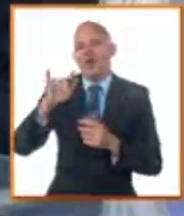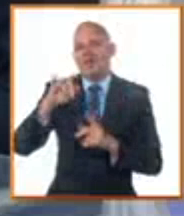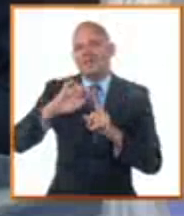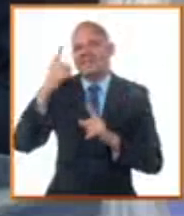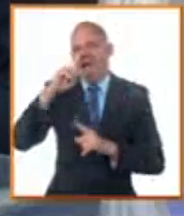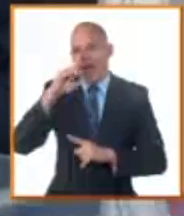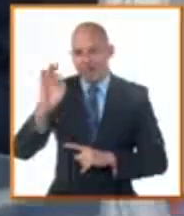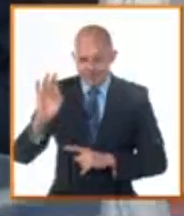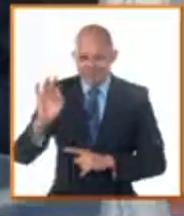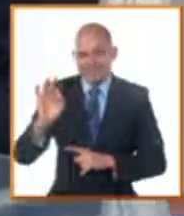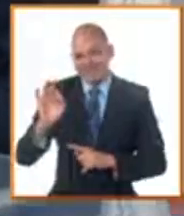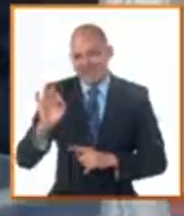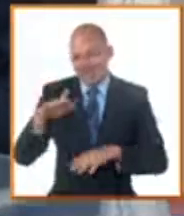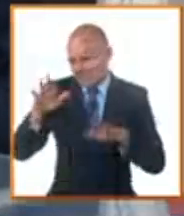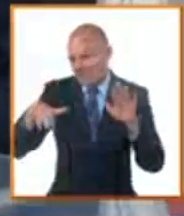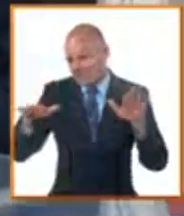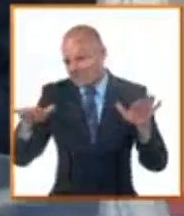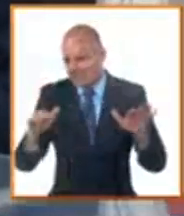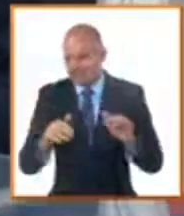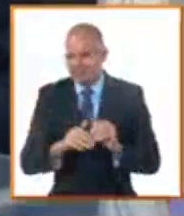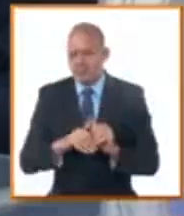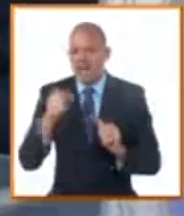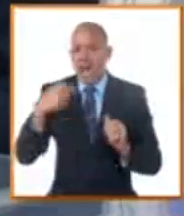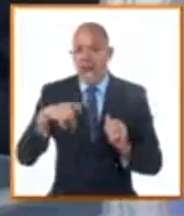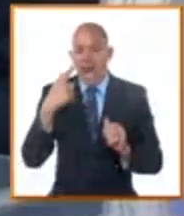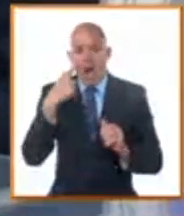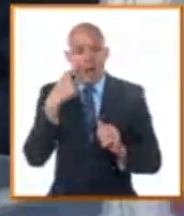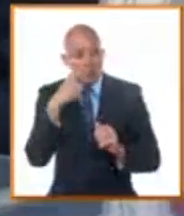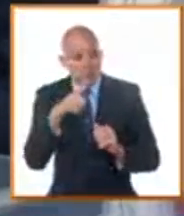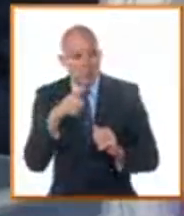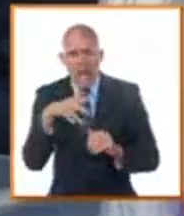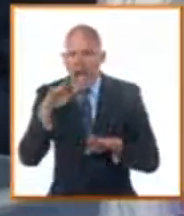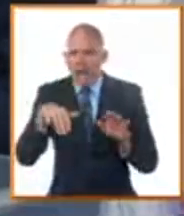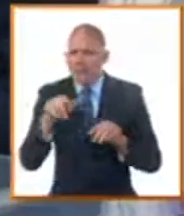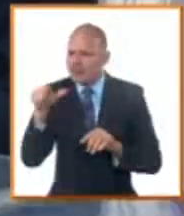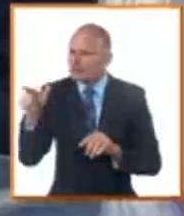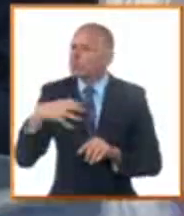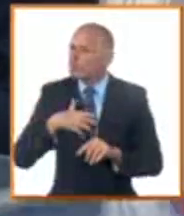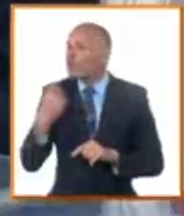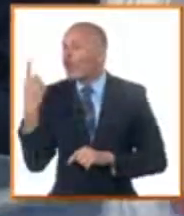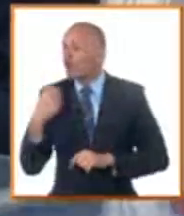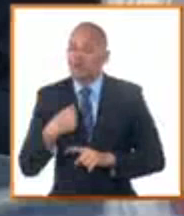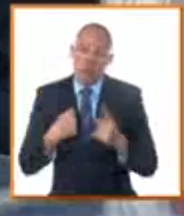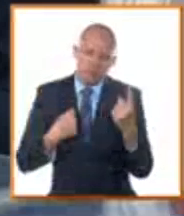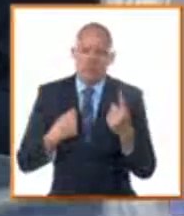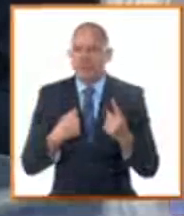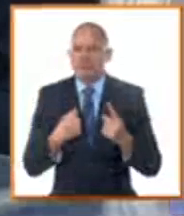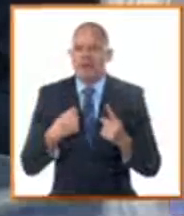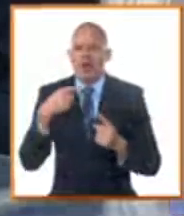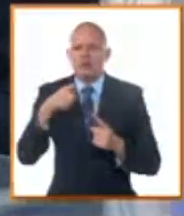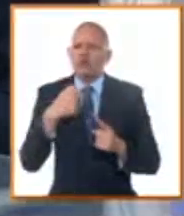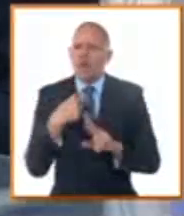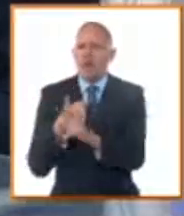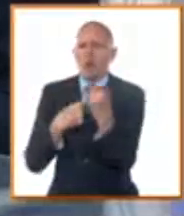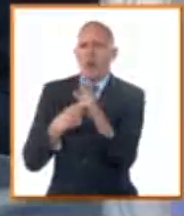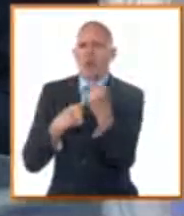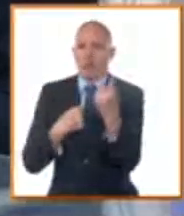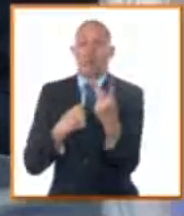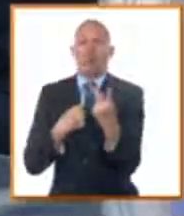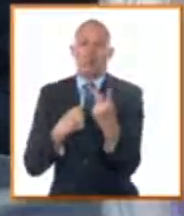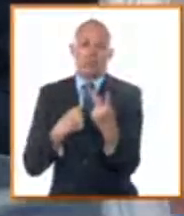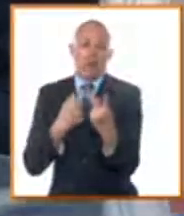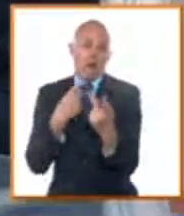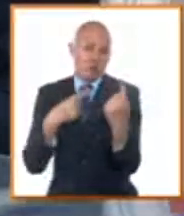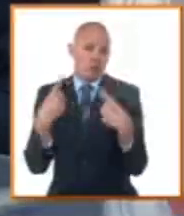que queramos. Y eso es importante y es nuestra responsabilidad poblar de servicios esa autopista.